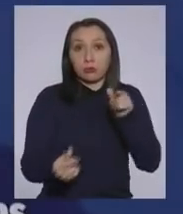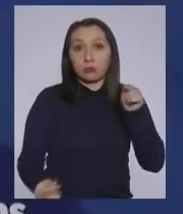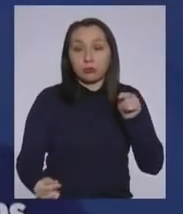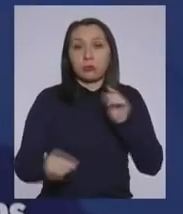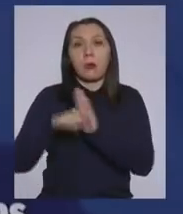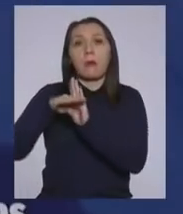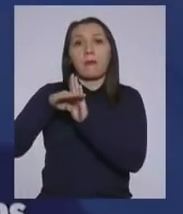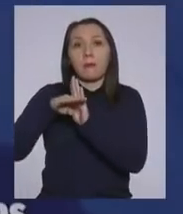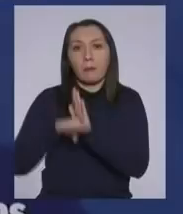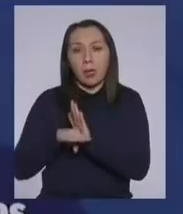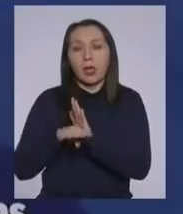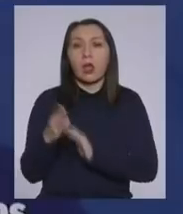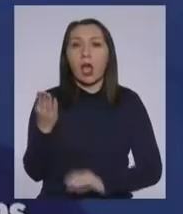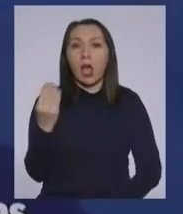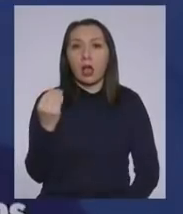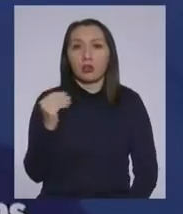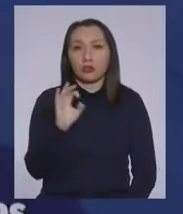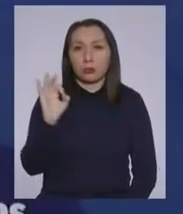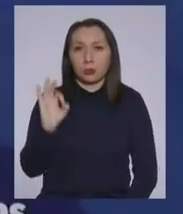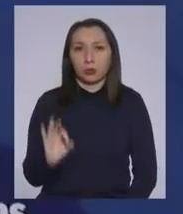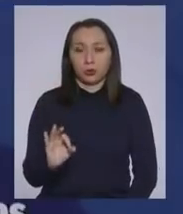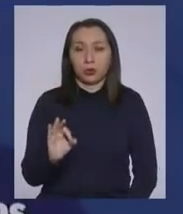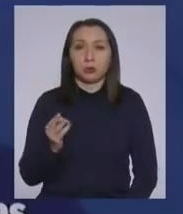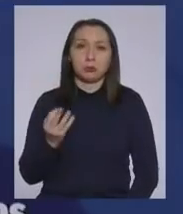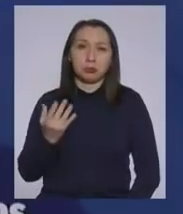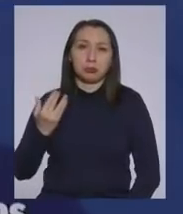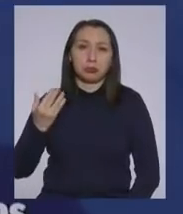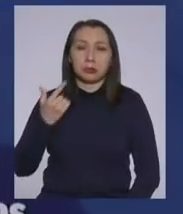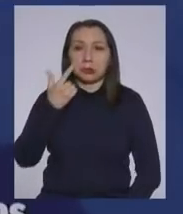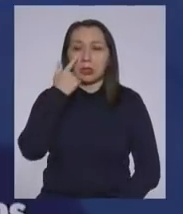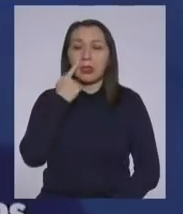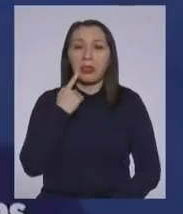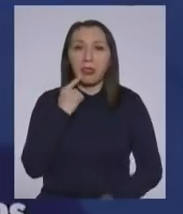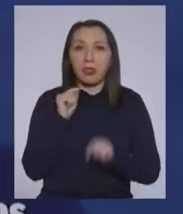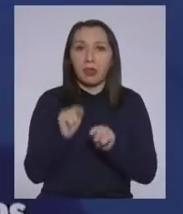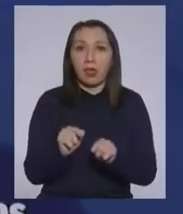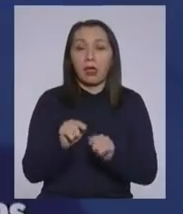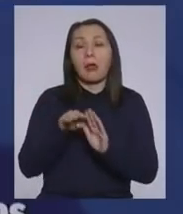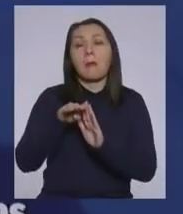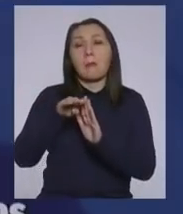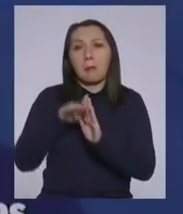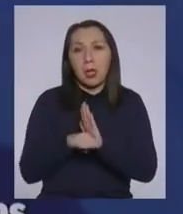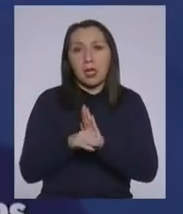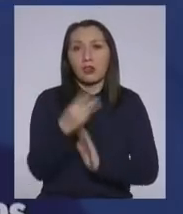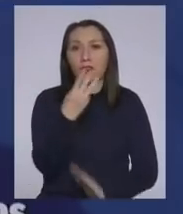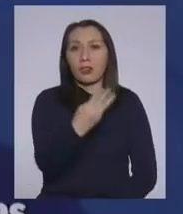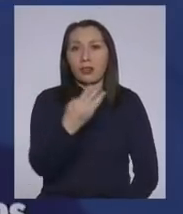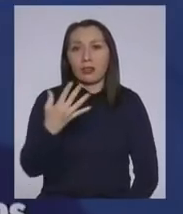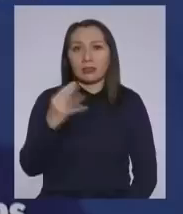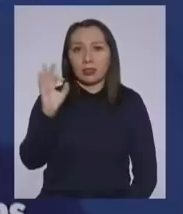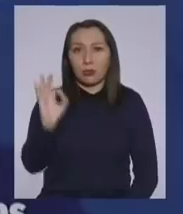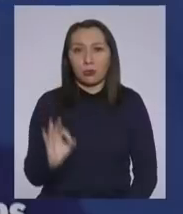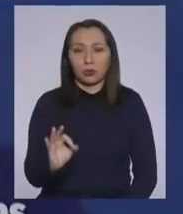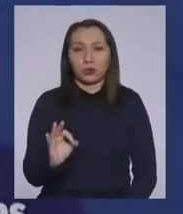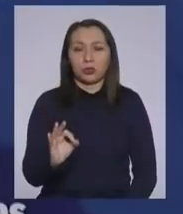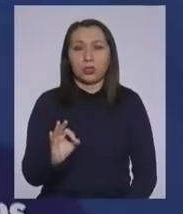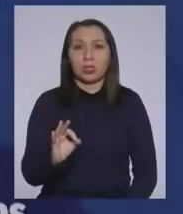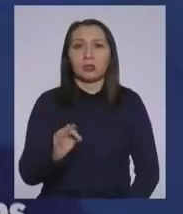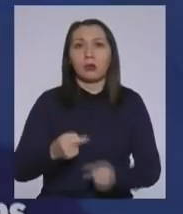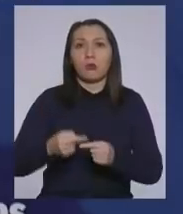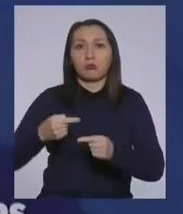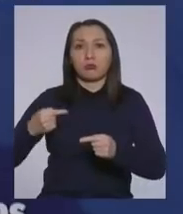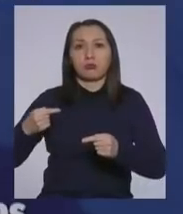es de menos 14% en los últimos 7 días y menos 35% en